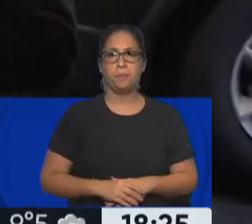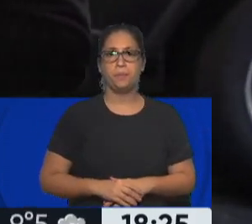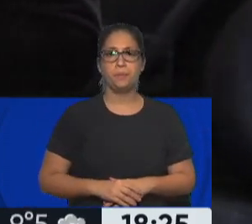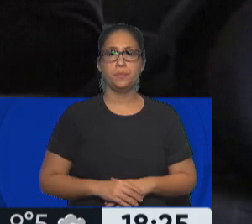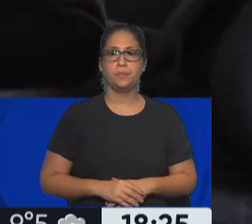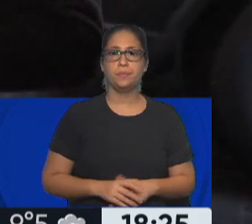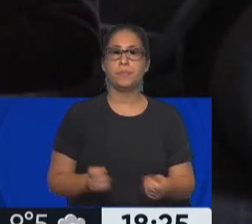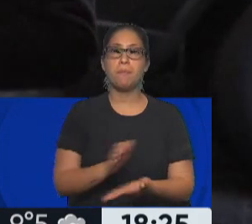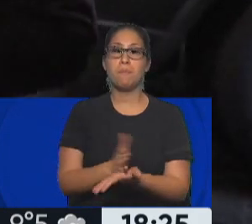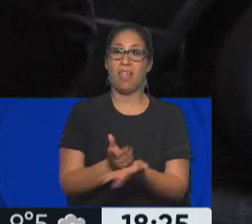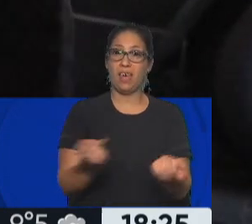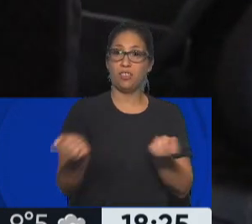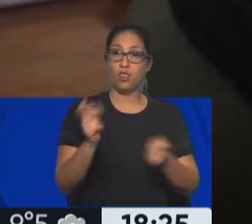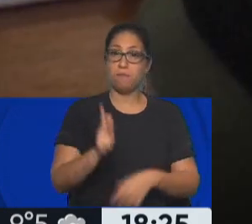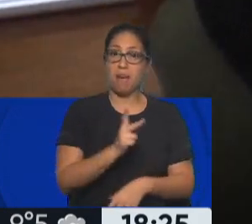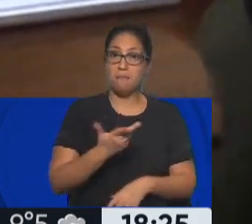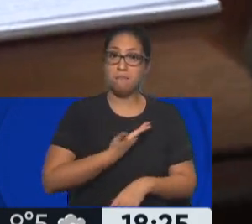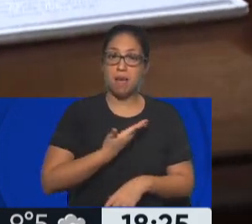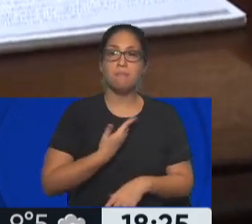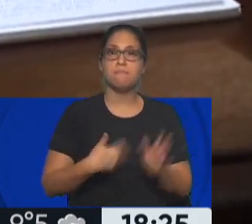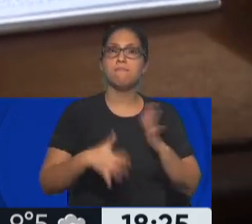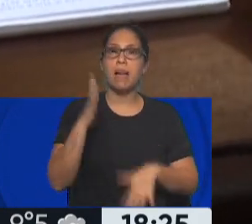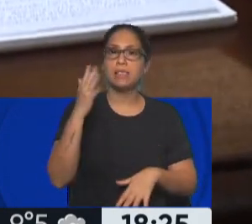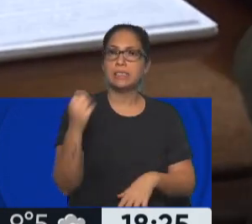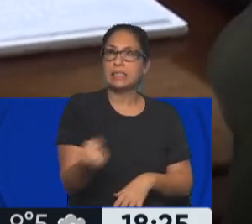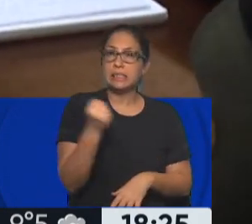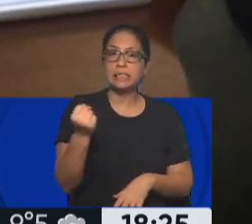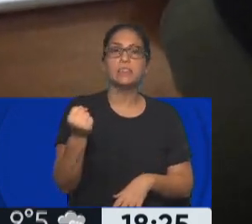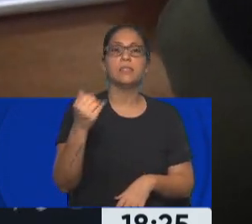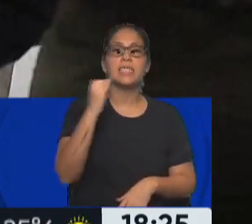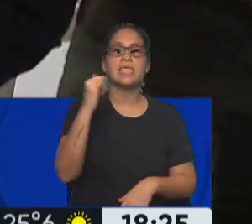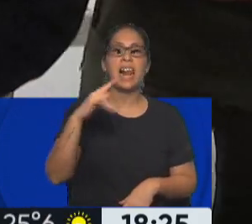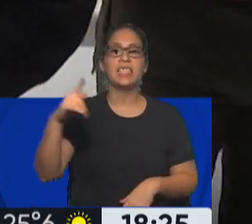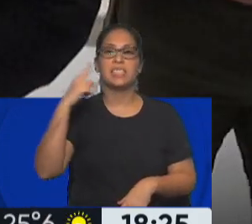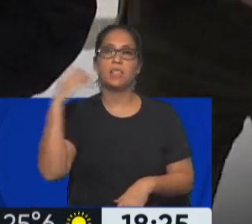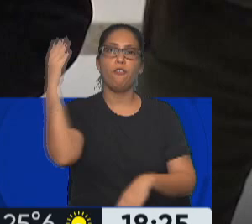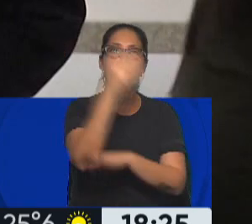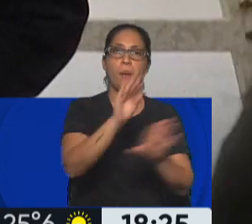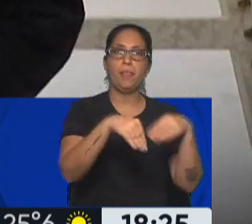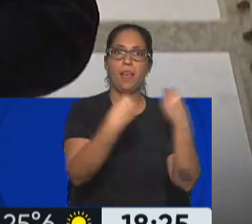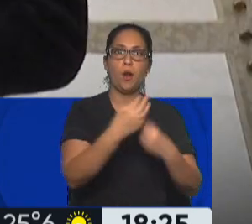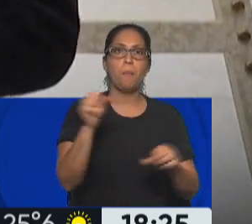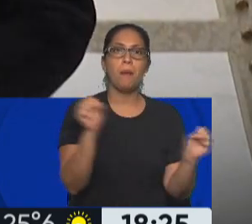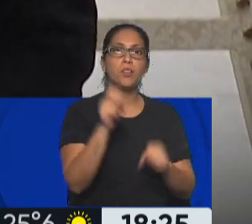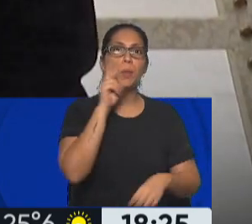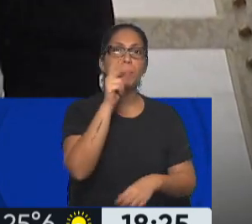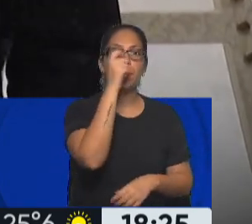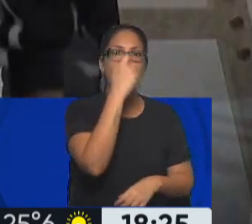La mediación del líder católico tomó mayor fuerza luego de la visita de Volodymyr Zelensky al Vaticano en mayo de